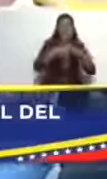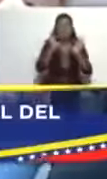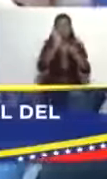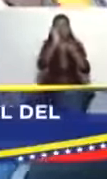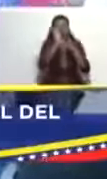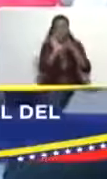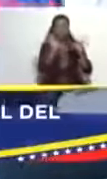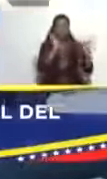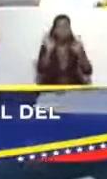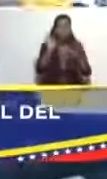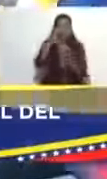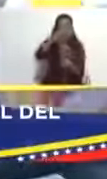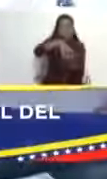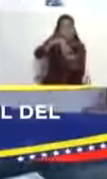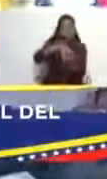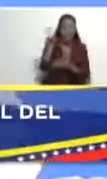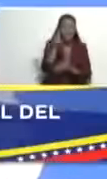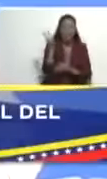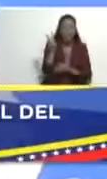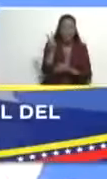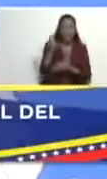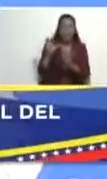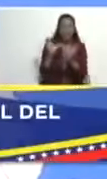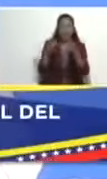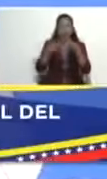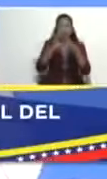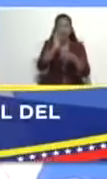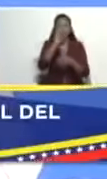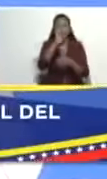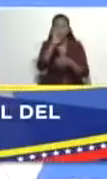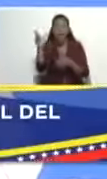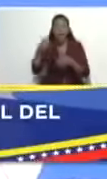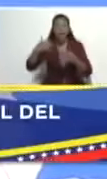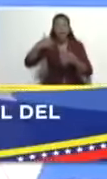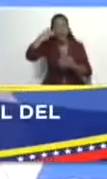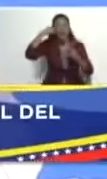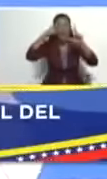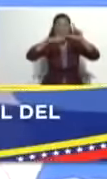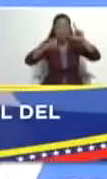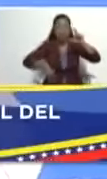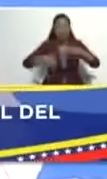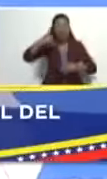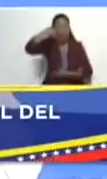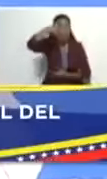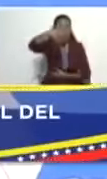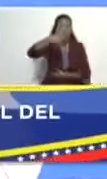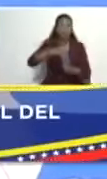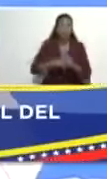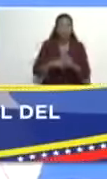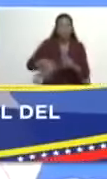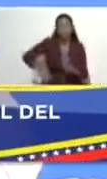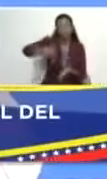estratégicas del país, Corpoelet, CanTV, Sidor,